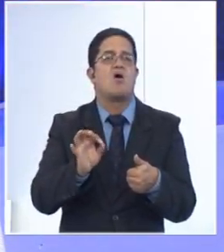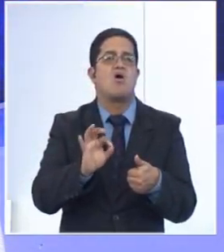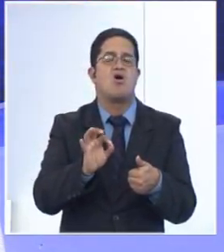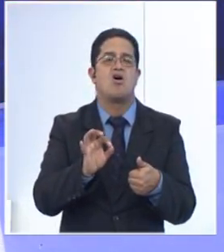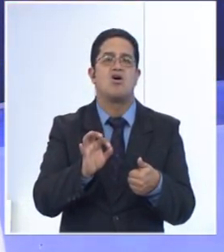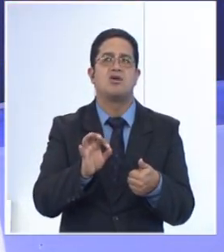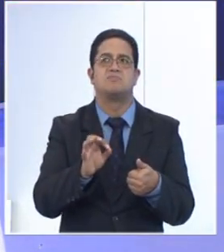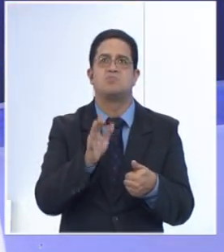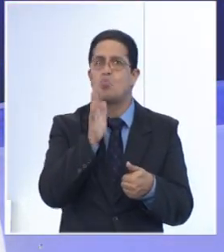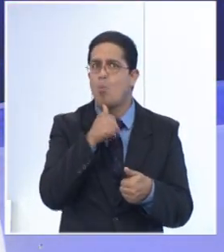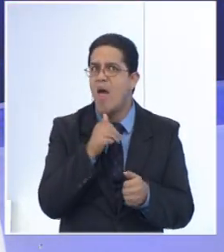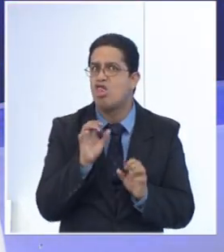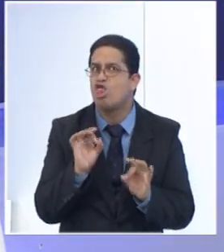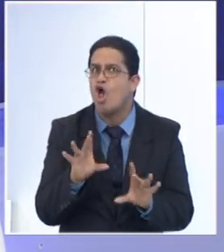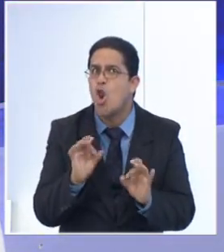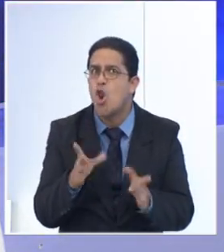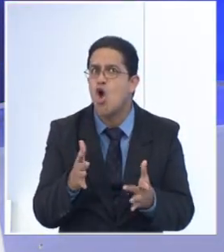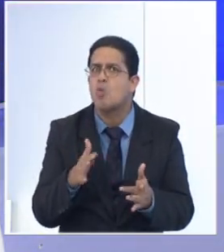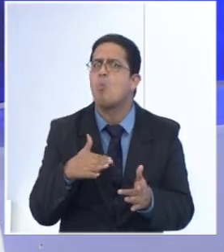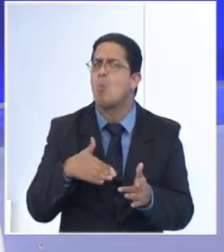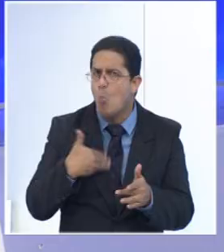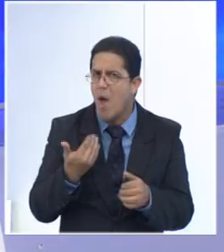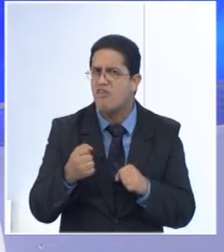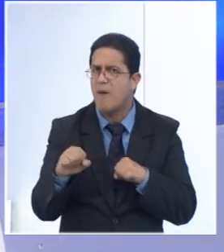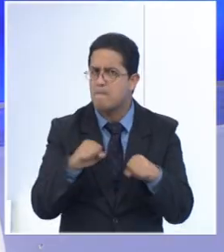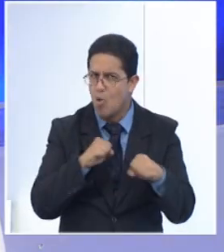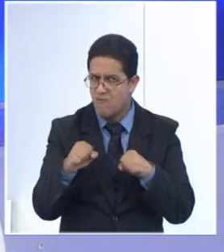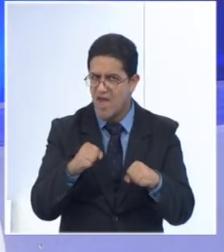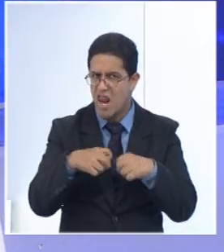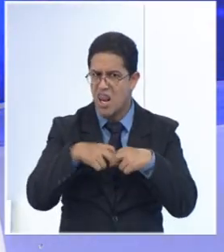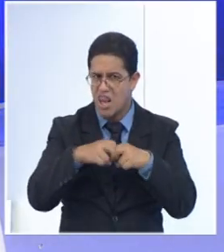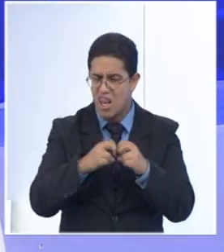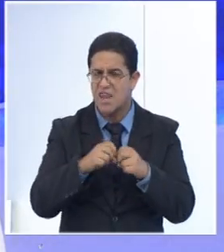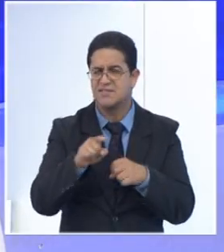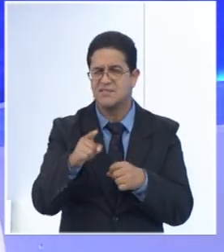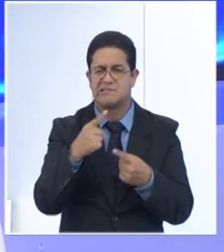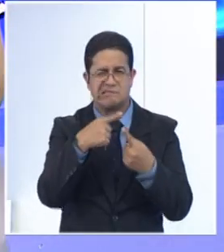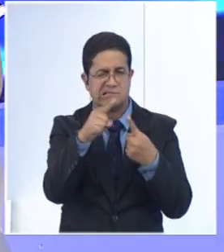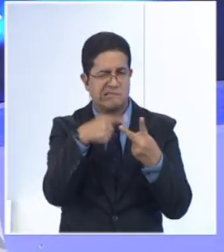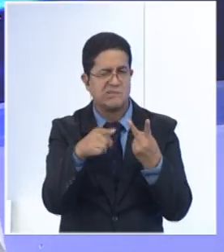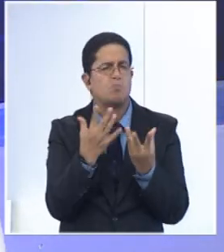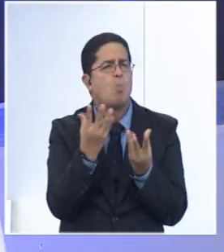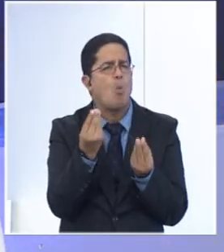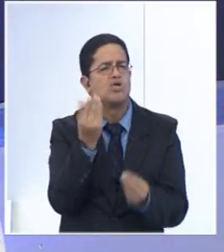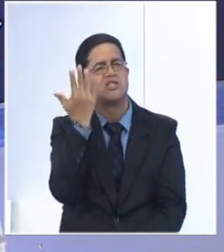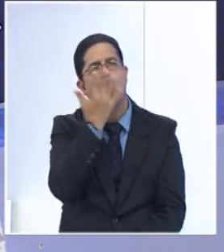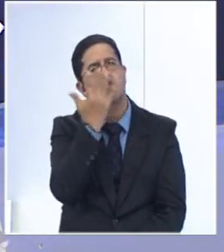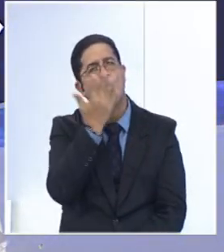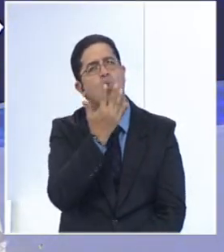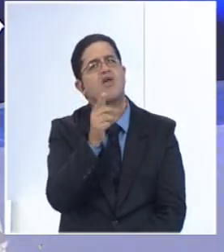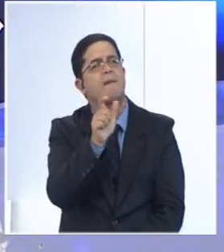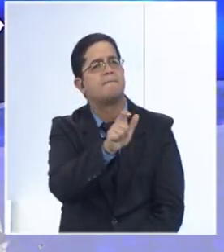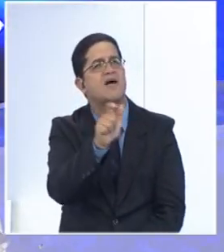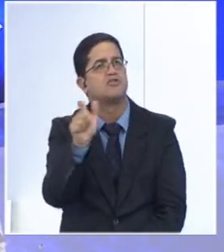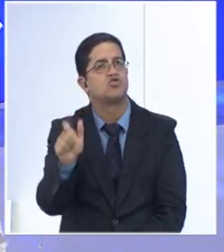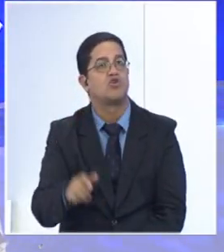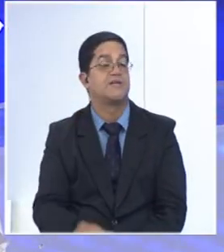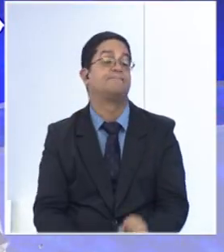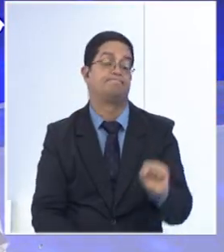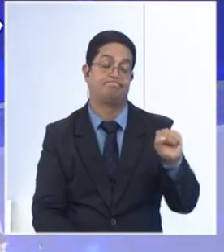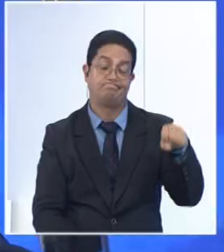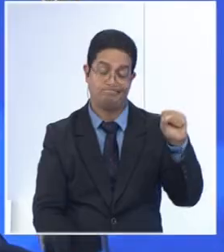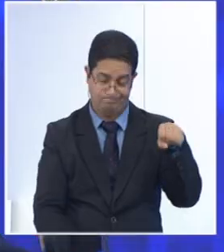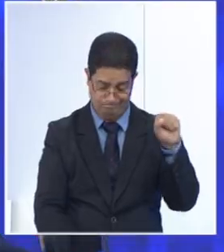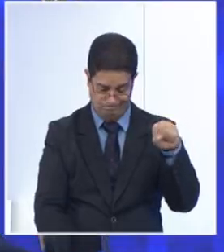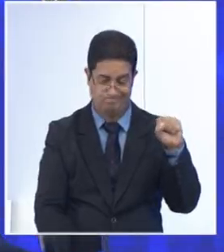tener dolor, voy a poder mover mejor mi articulación. Entonces, estas son como parte de las dudas más frecuentes con pacientes, Así es, ¿no? sí, totalmente.